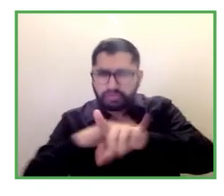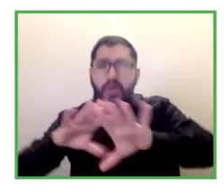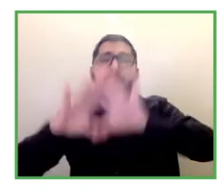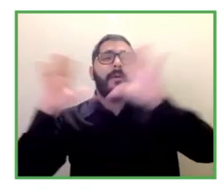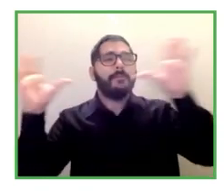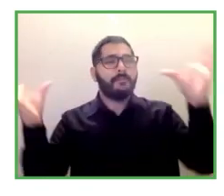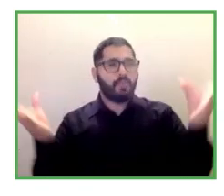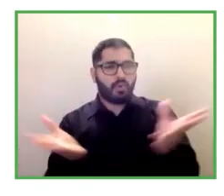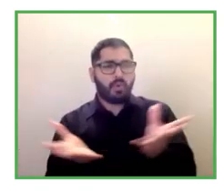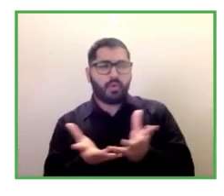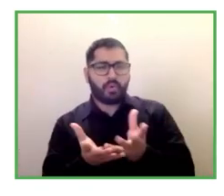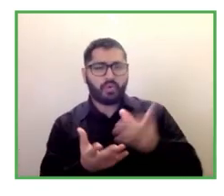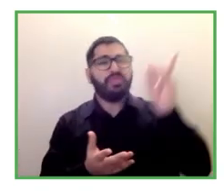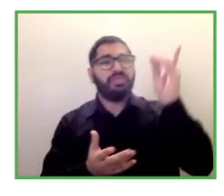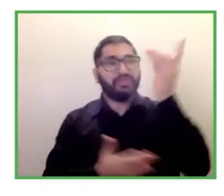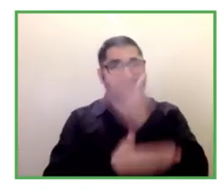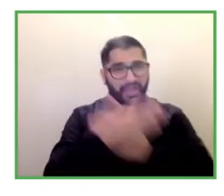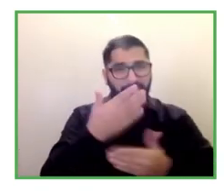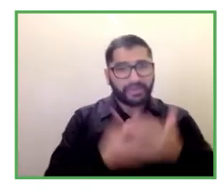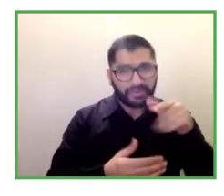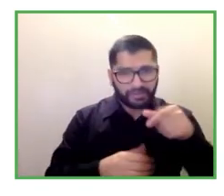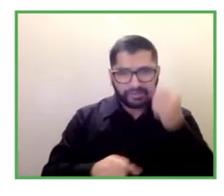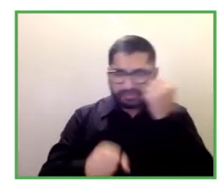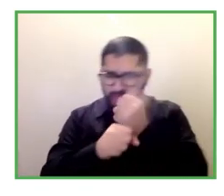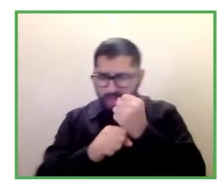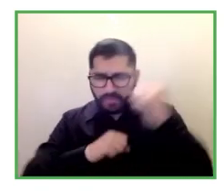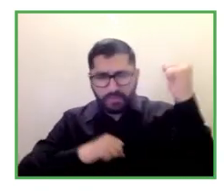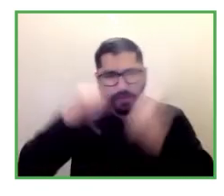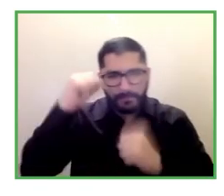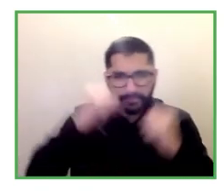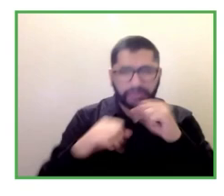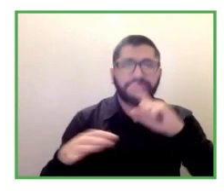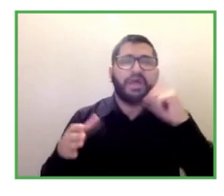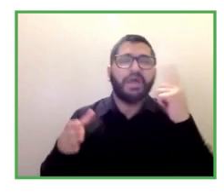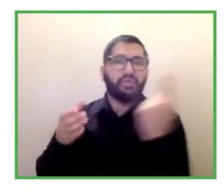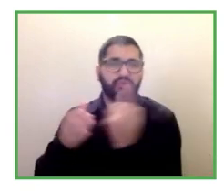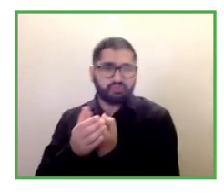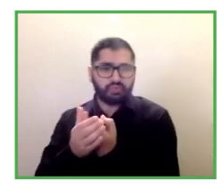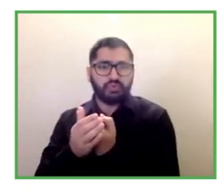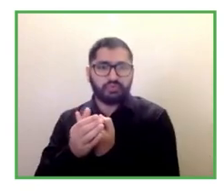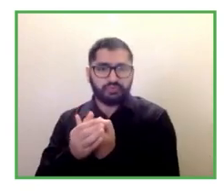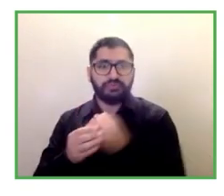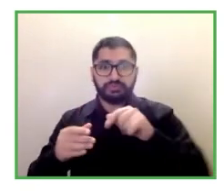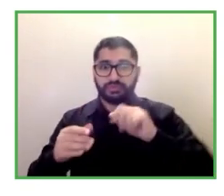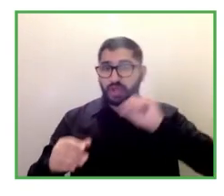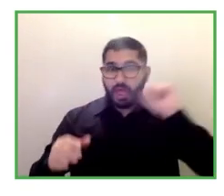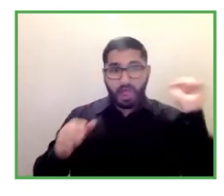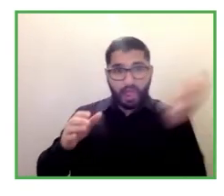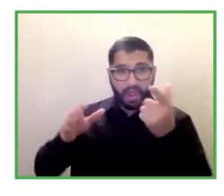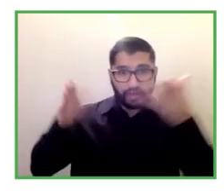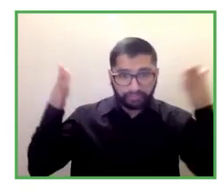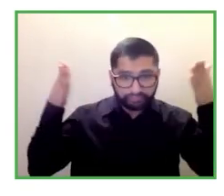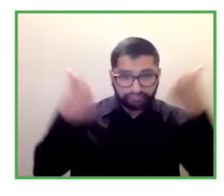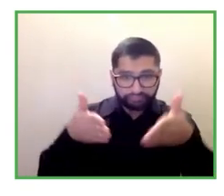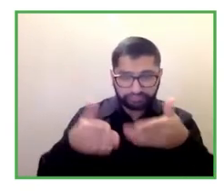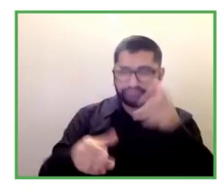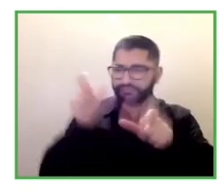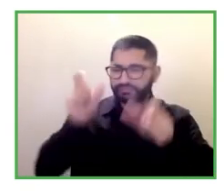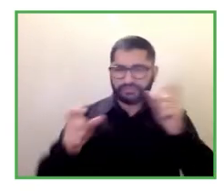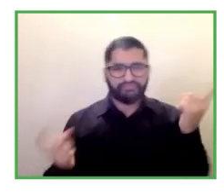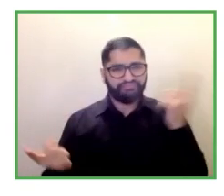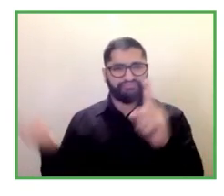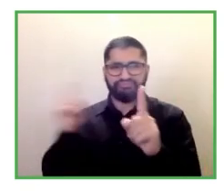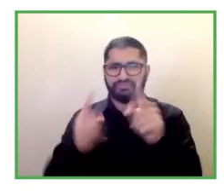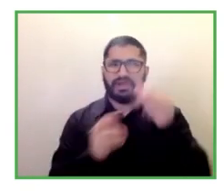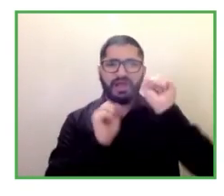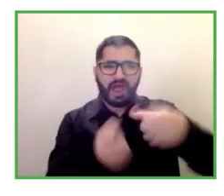estas presentaciones nos ayudan muchísimo a entender cómo lo podemos hacer. O quizá ustedes tienen un proyecto maravilloso que creen que puede